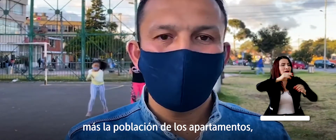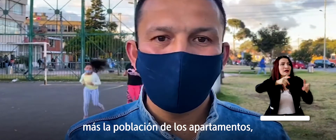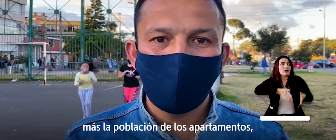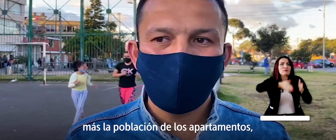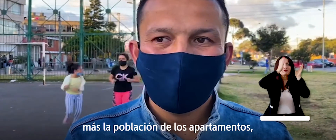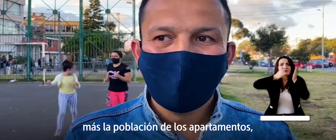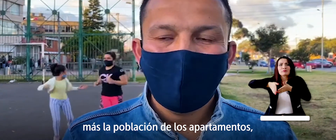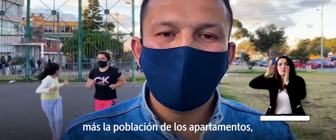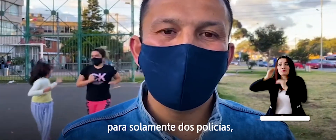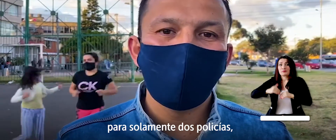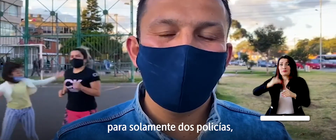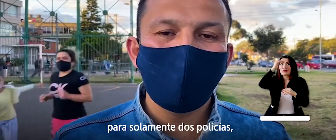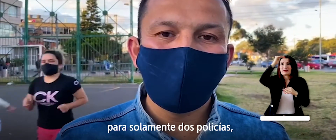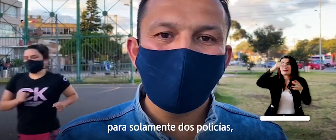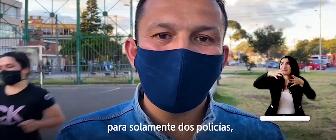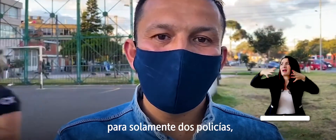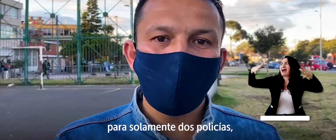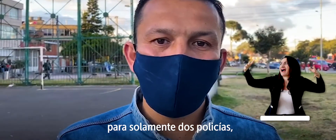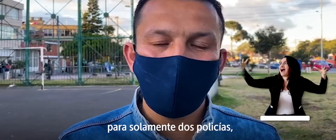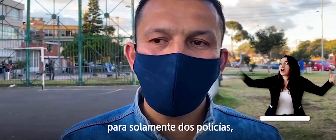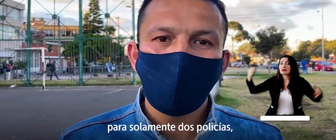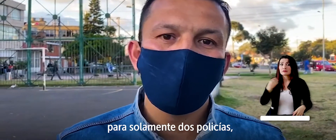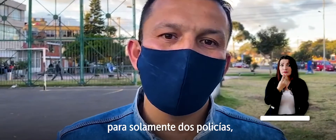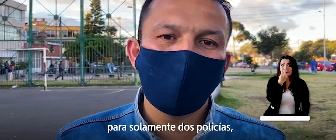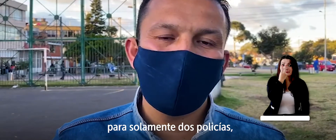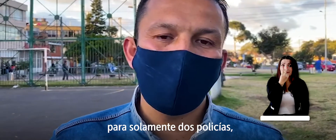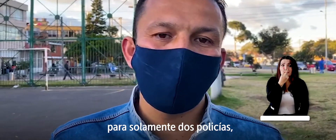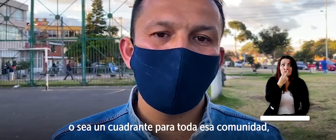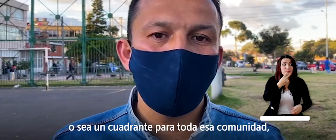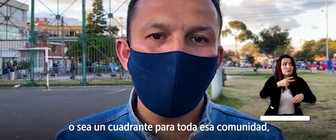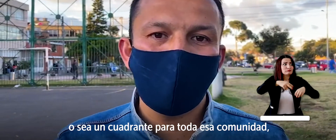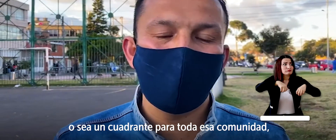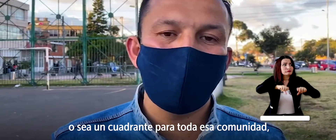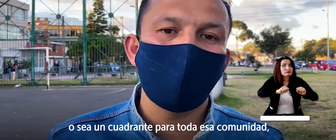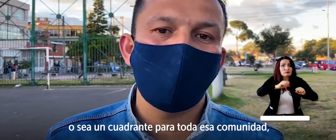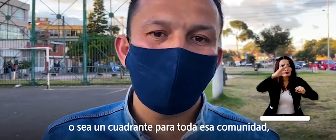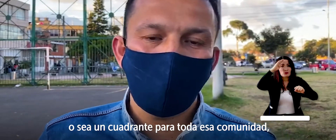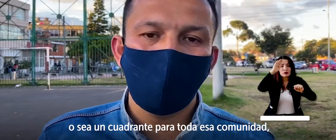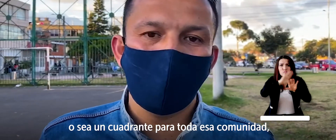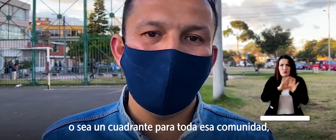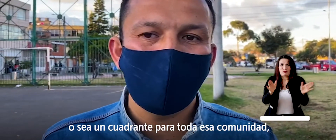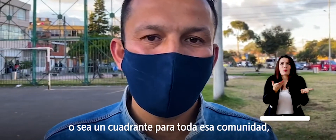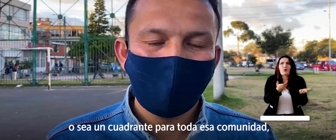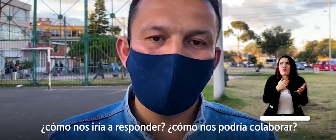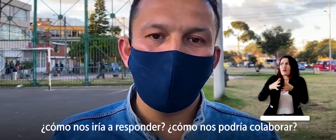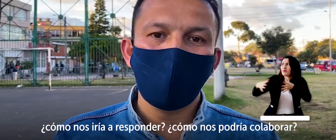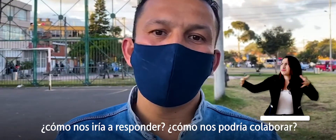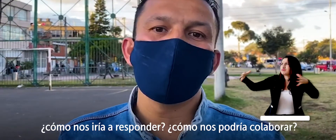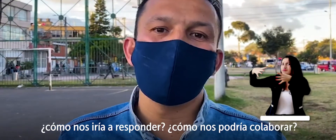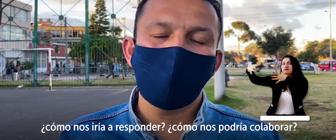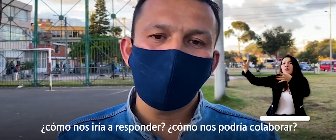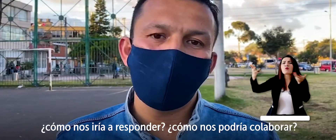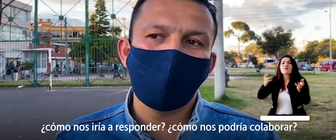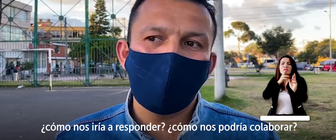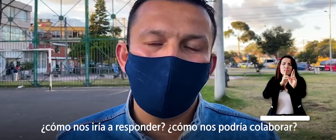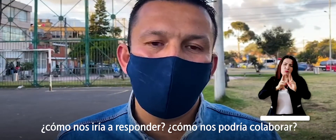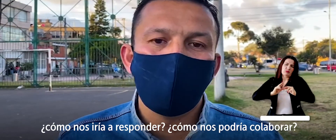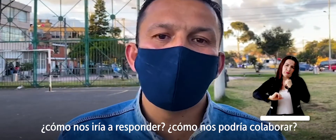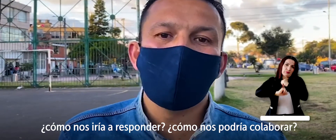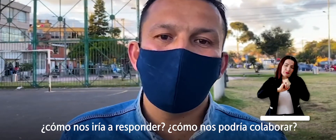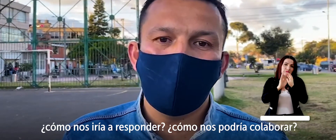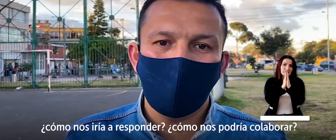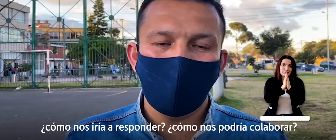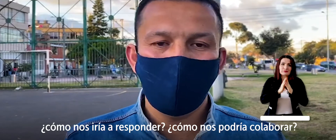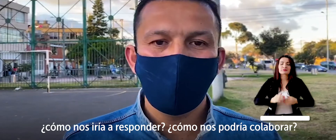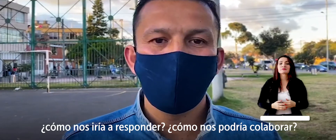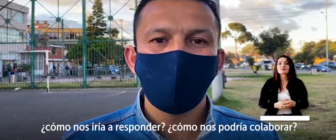de los apartamentos para solamente dos policías, o sea, un cuadrante para toda esa comunidad, que cómo nos podría responder o